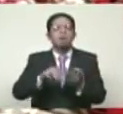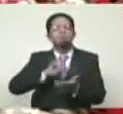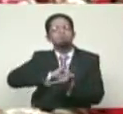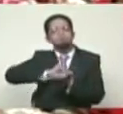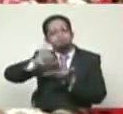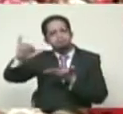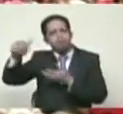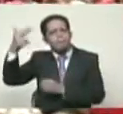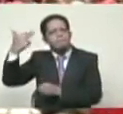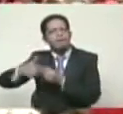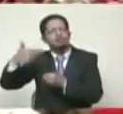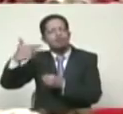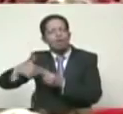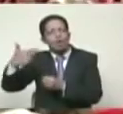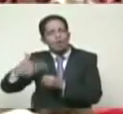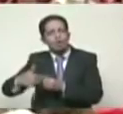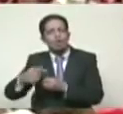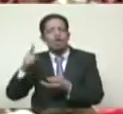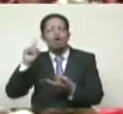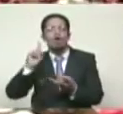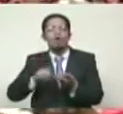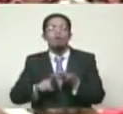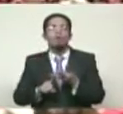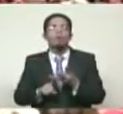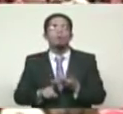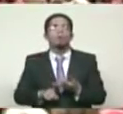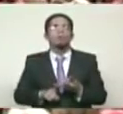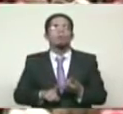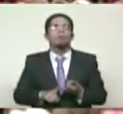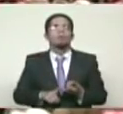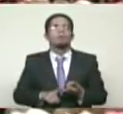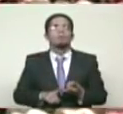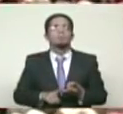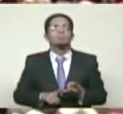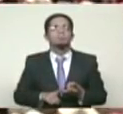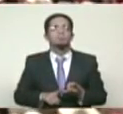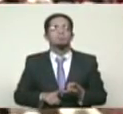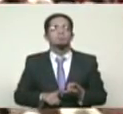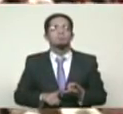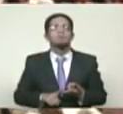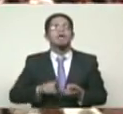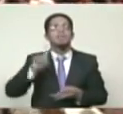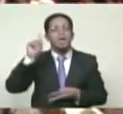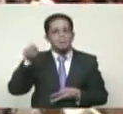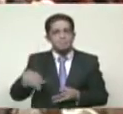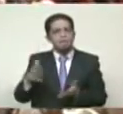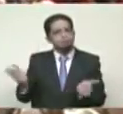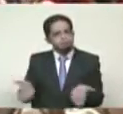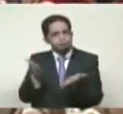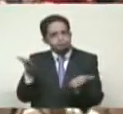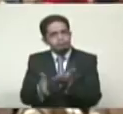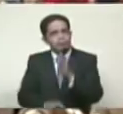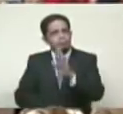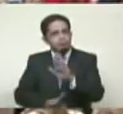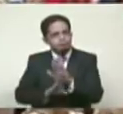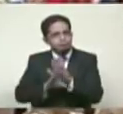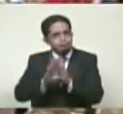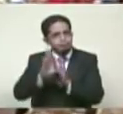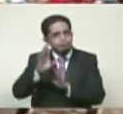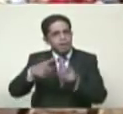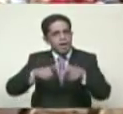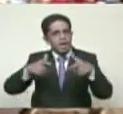petróleo, abriéndole camino a los procesos de recuperación económica, con